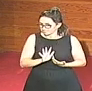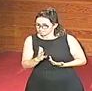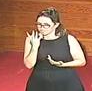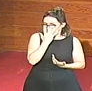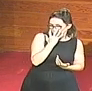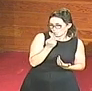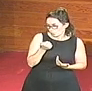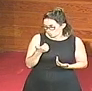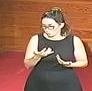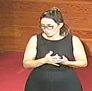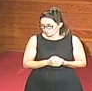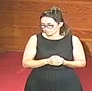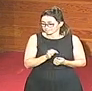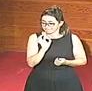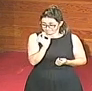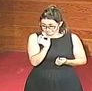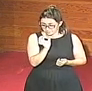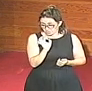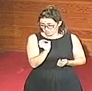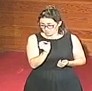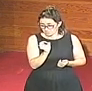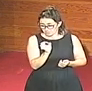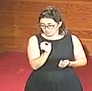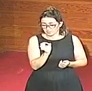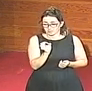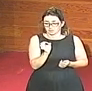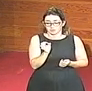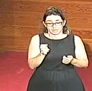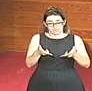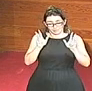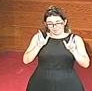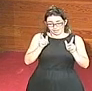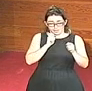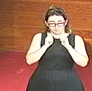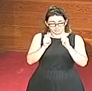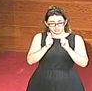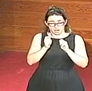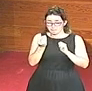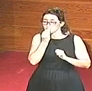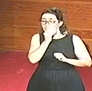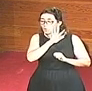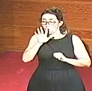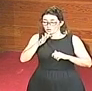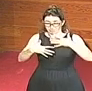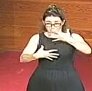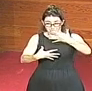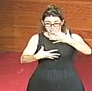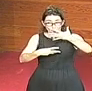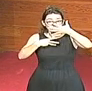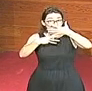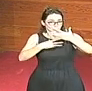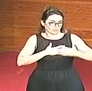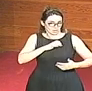países con mayor libertad de prensa, pues tenemos a 8 en Europa. Noruega,